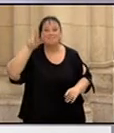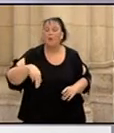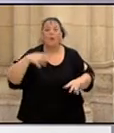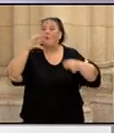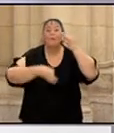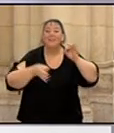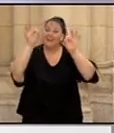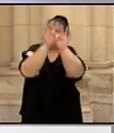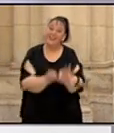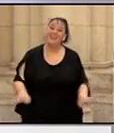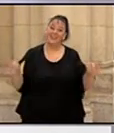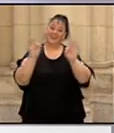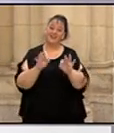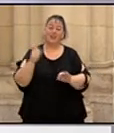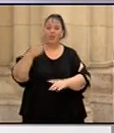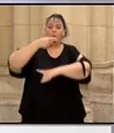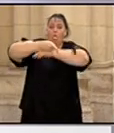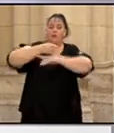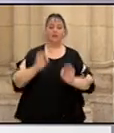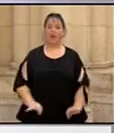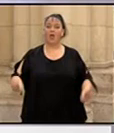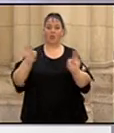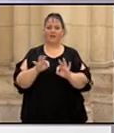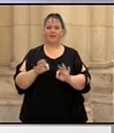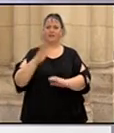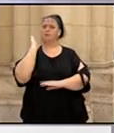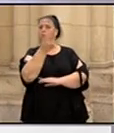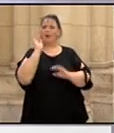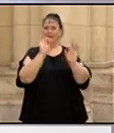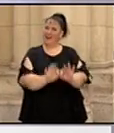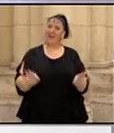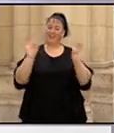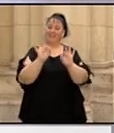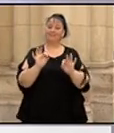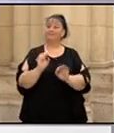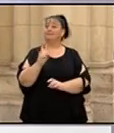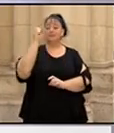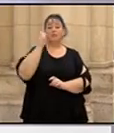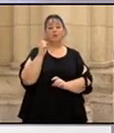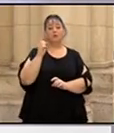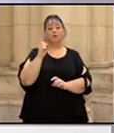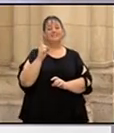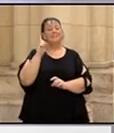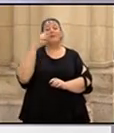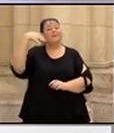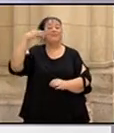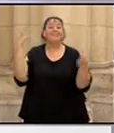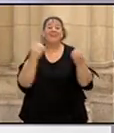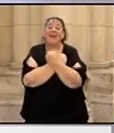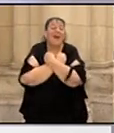no juzga, que no amenaza, que no condena. Es un Dios que solo es amor y